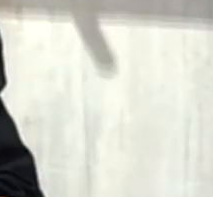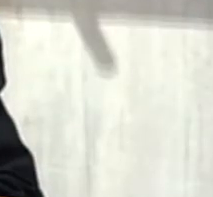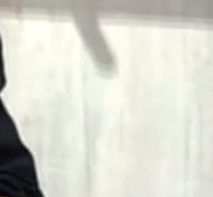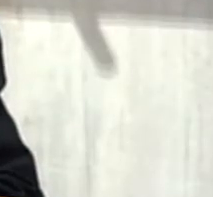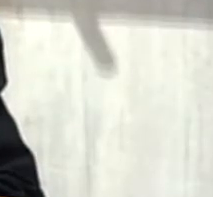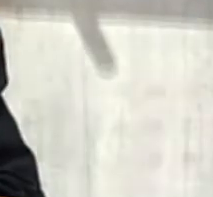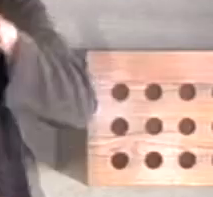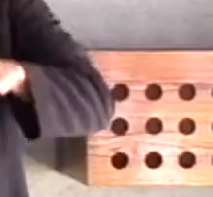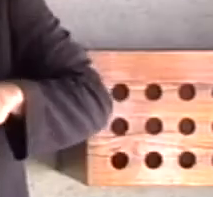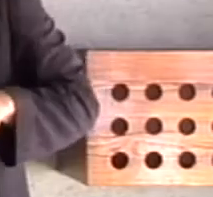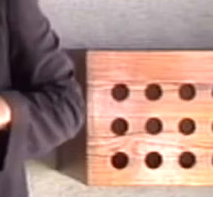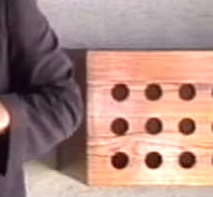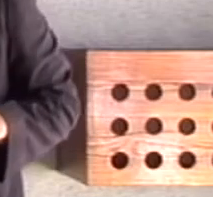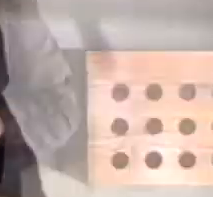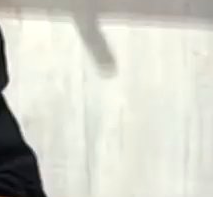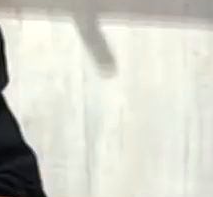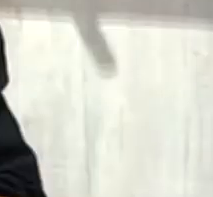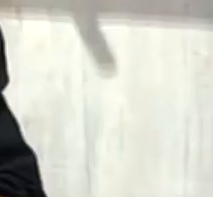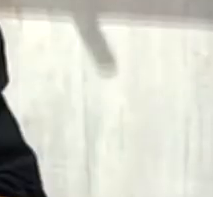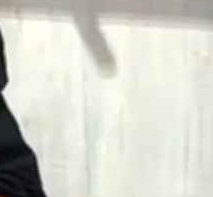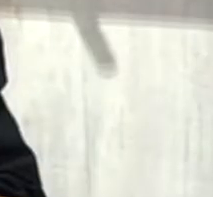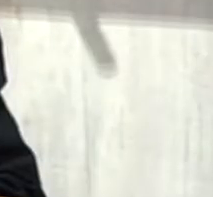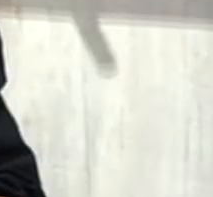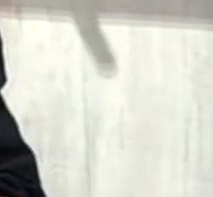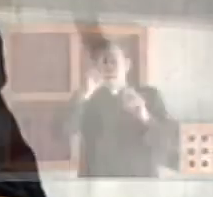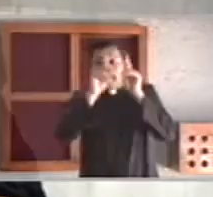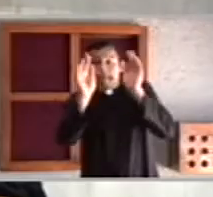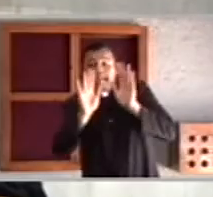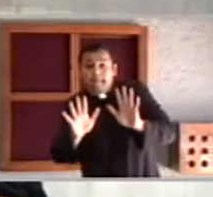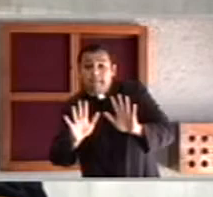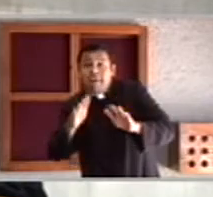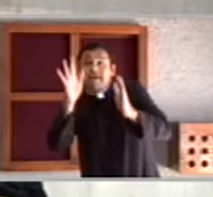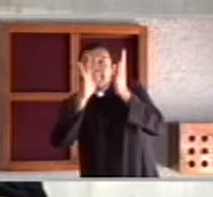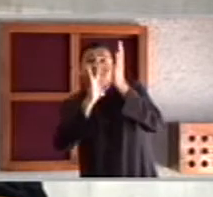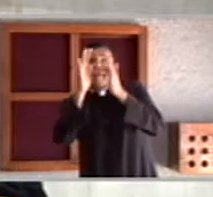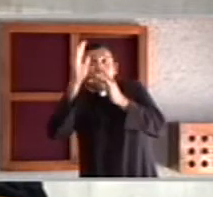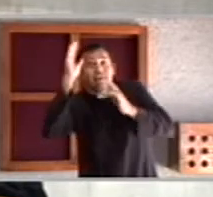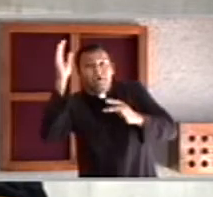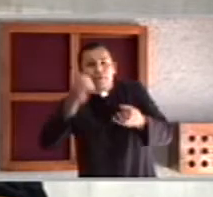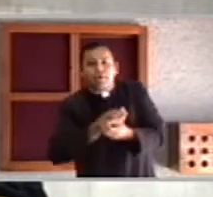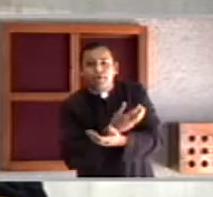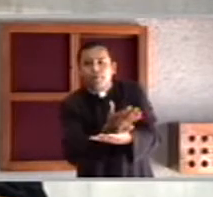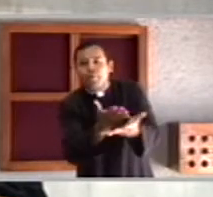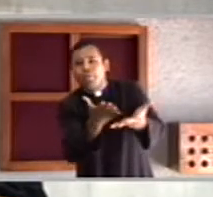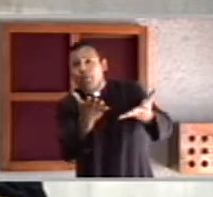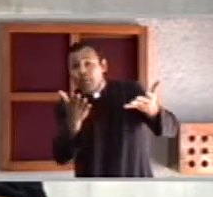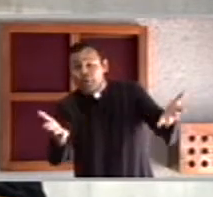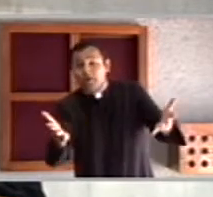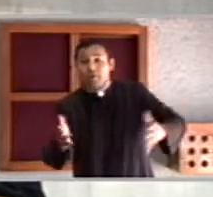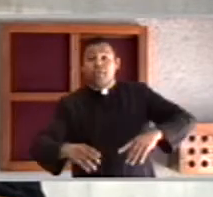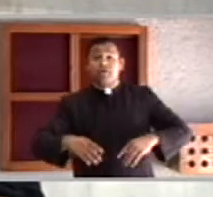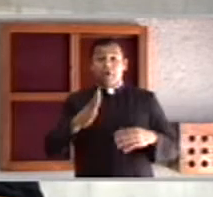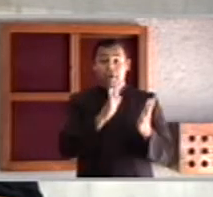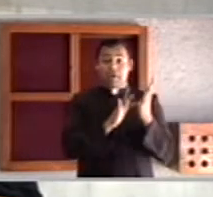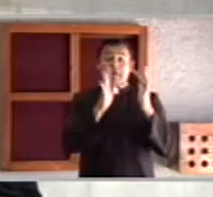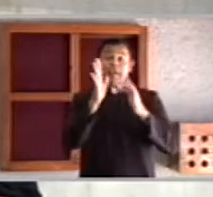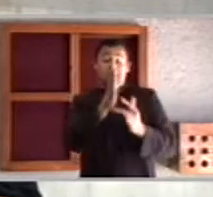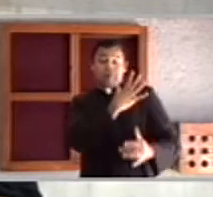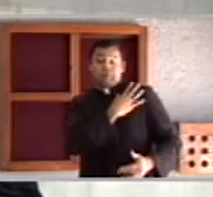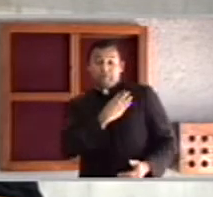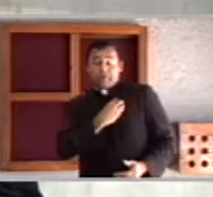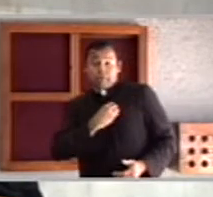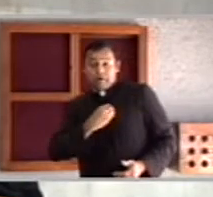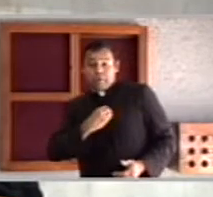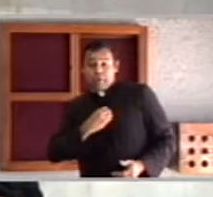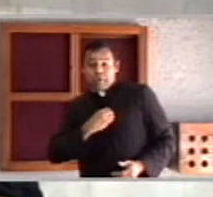de parte de Jesucristo, el testigo fiel, el primogénito de entre los muertos, el soberano de los reyes de la